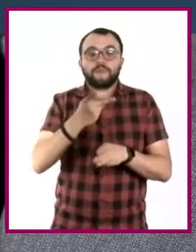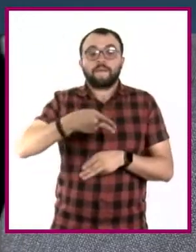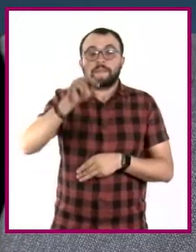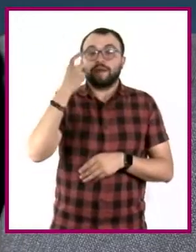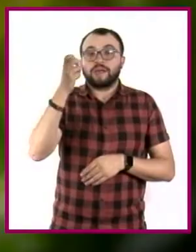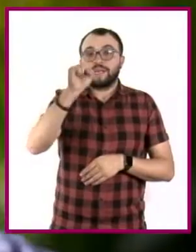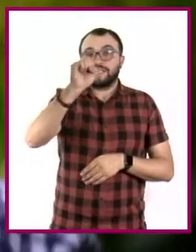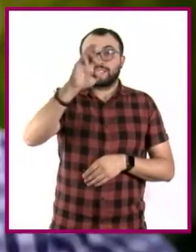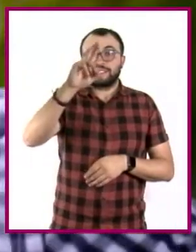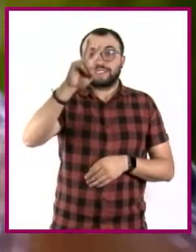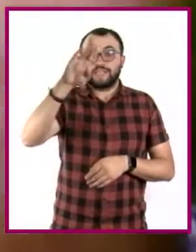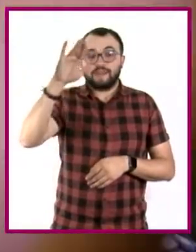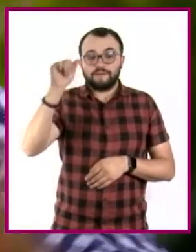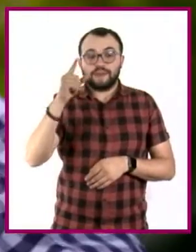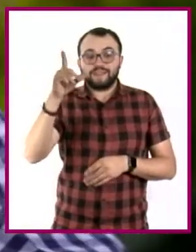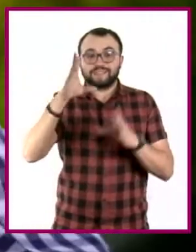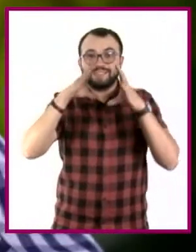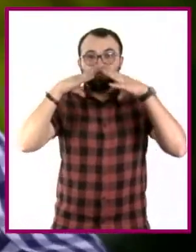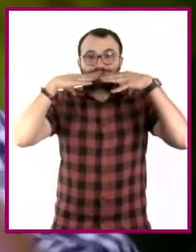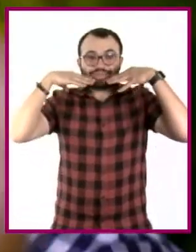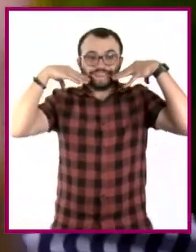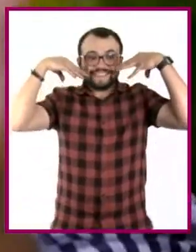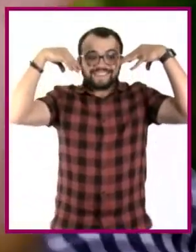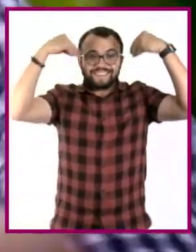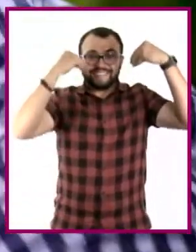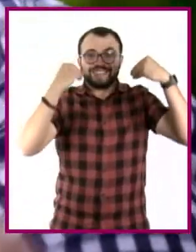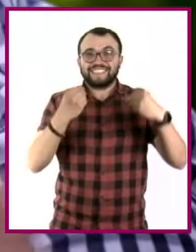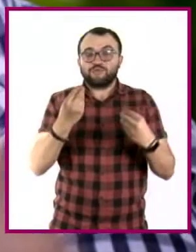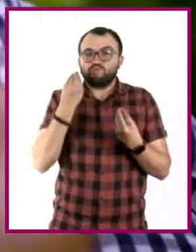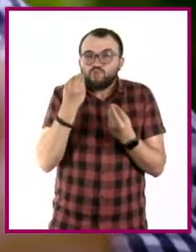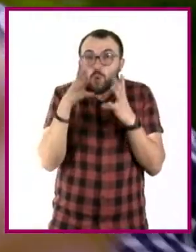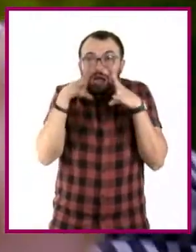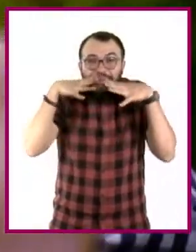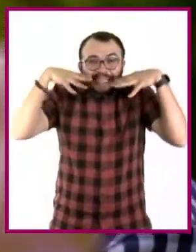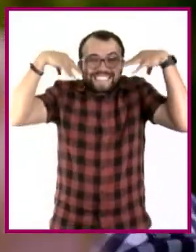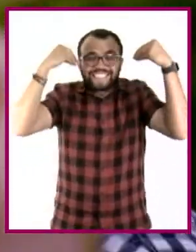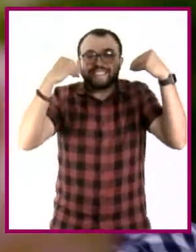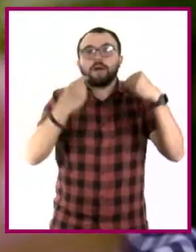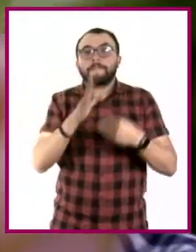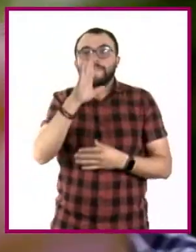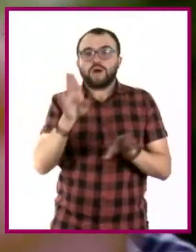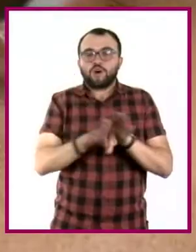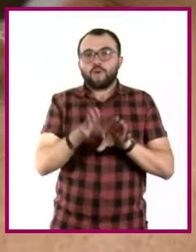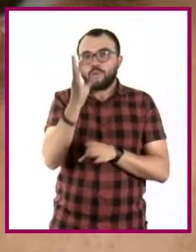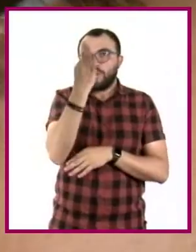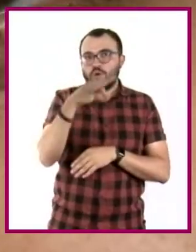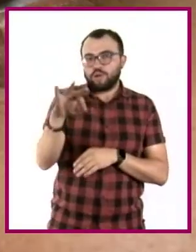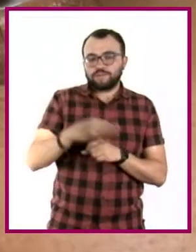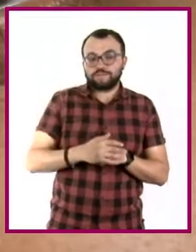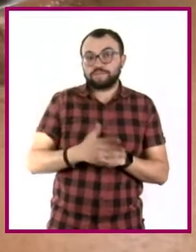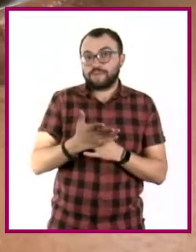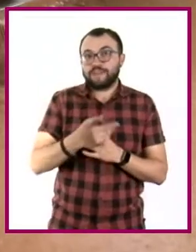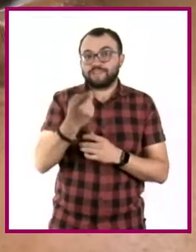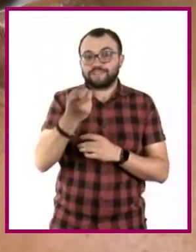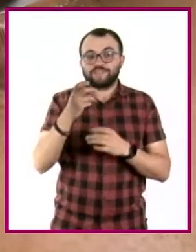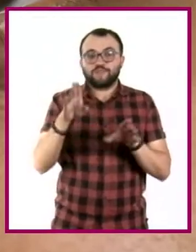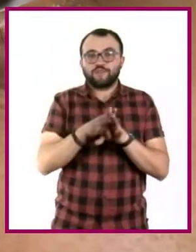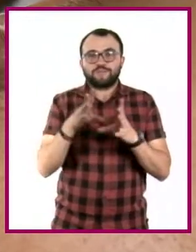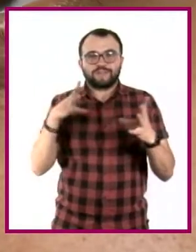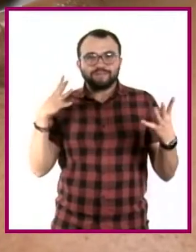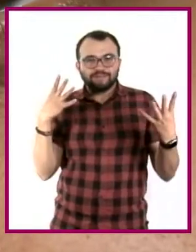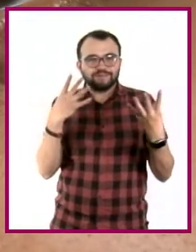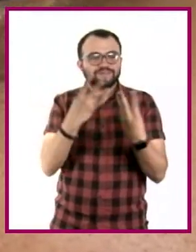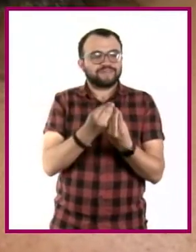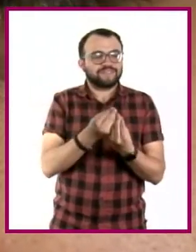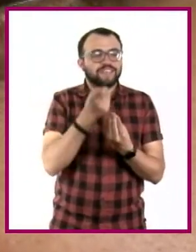puede considerar el sonreír demasiado como una grosería. No obstante, la asociación de la reacción a cierto